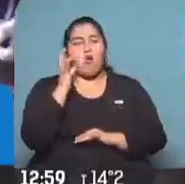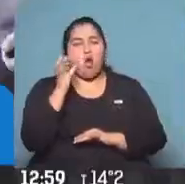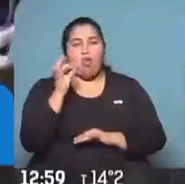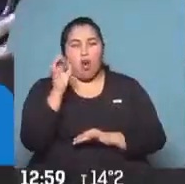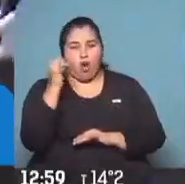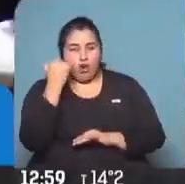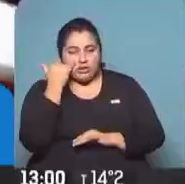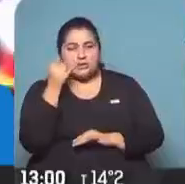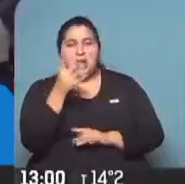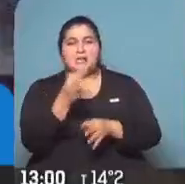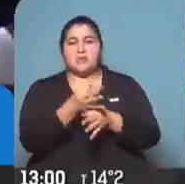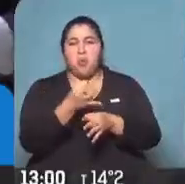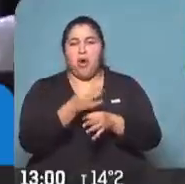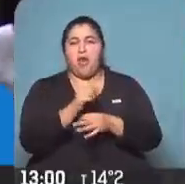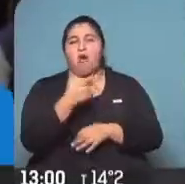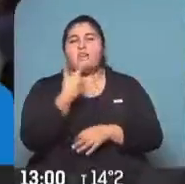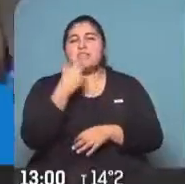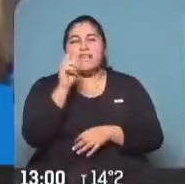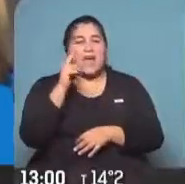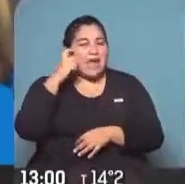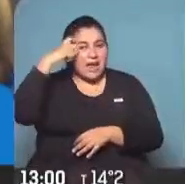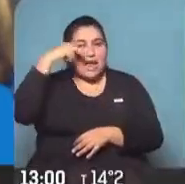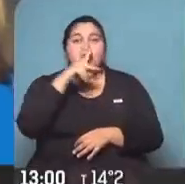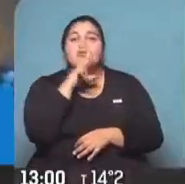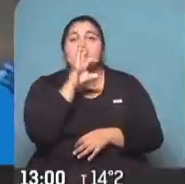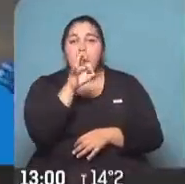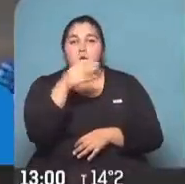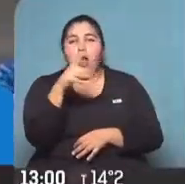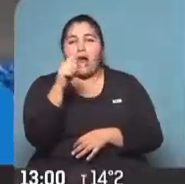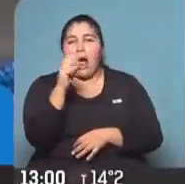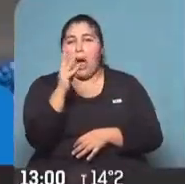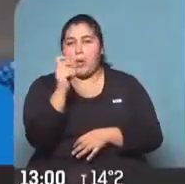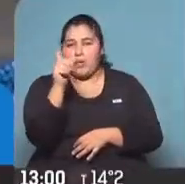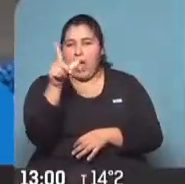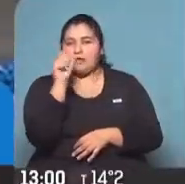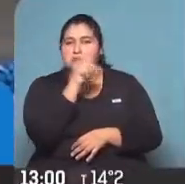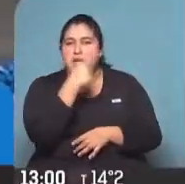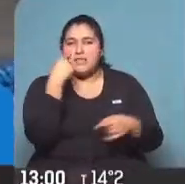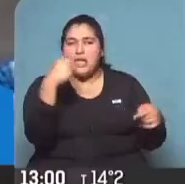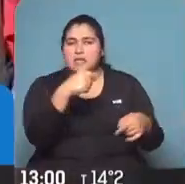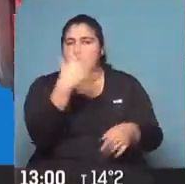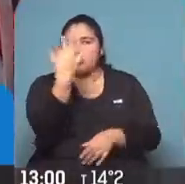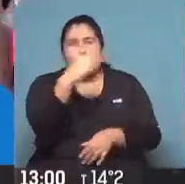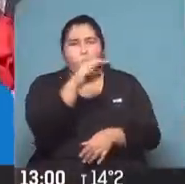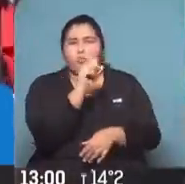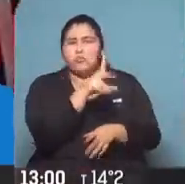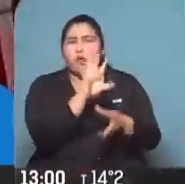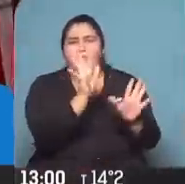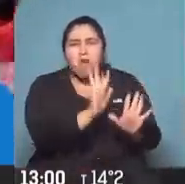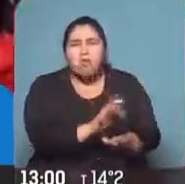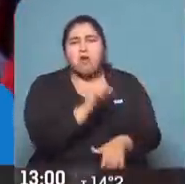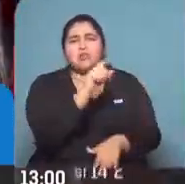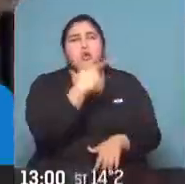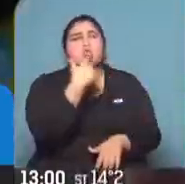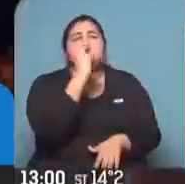esto lo decimos socializar esto cabral es el único instituto información de sus